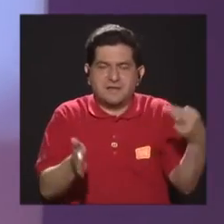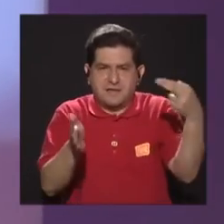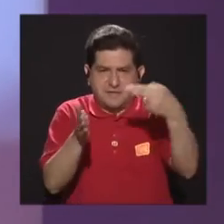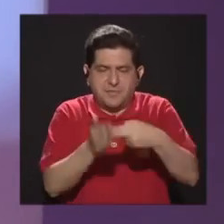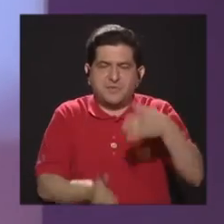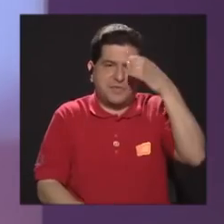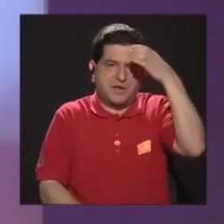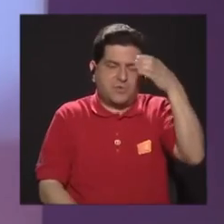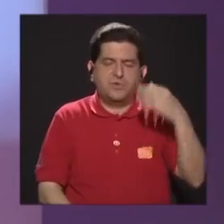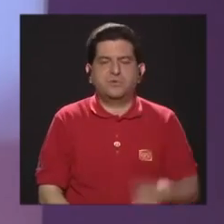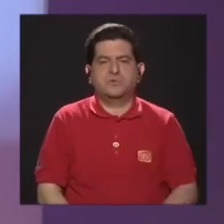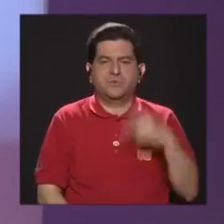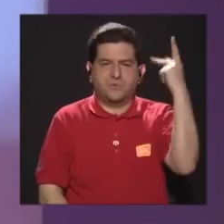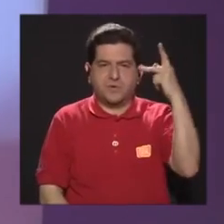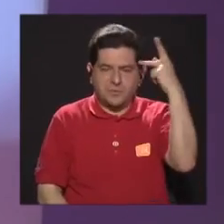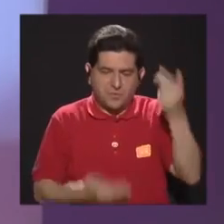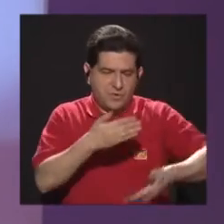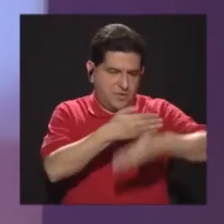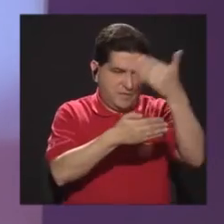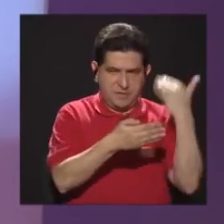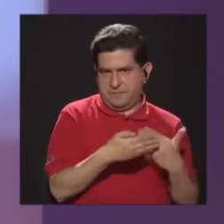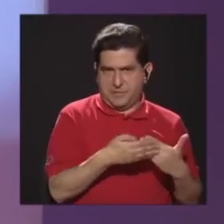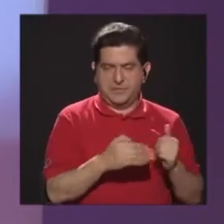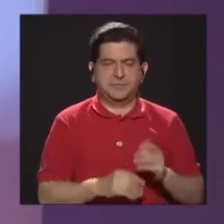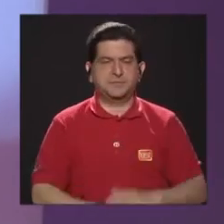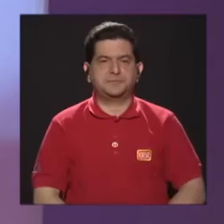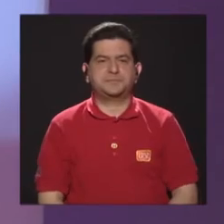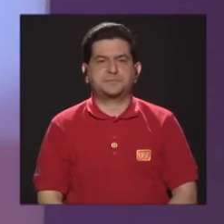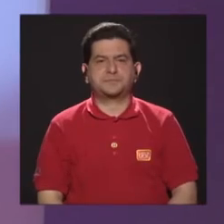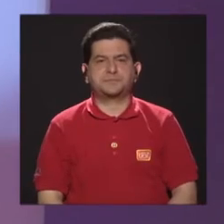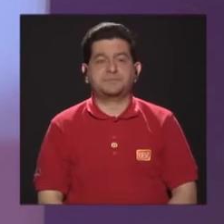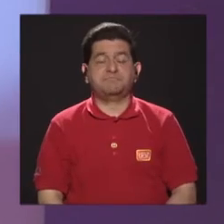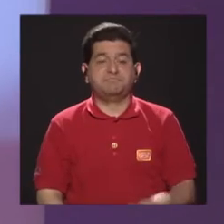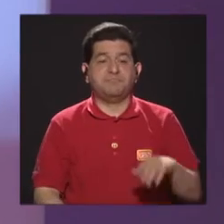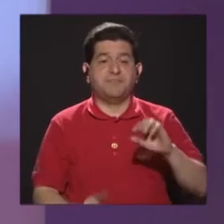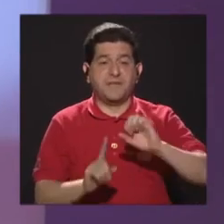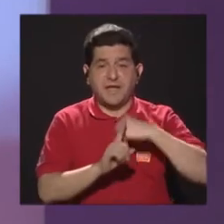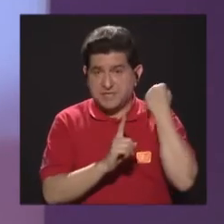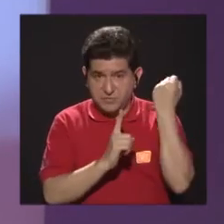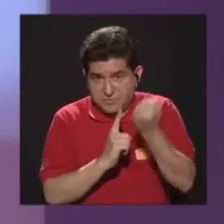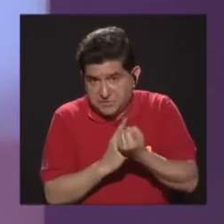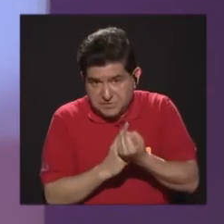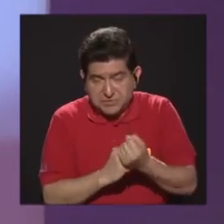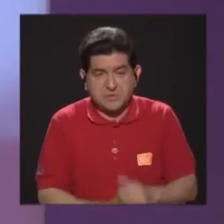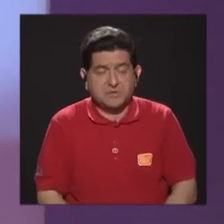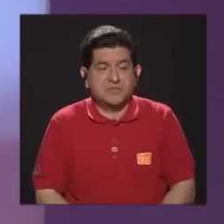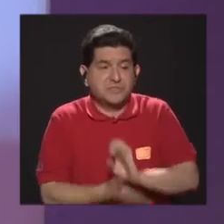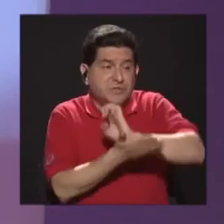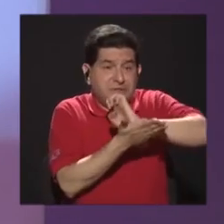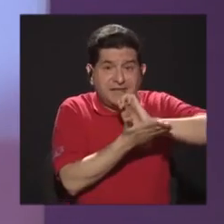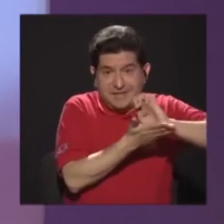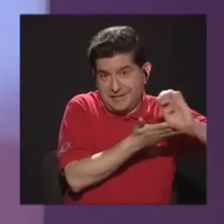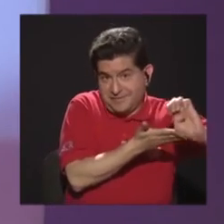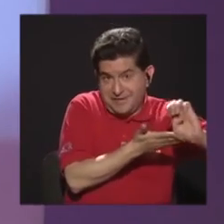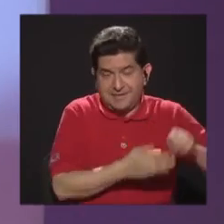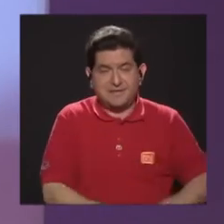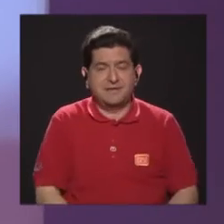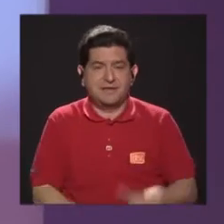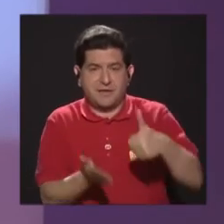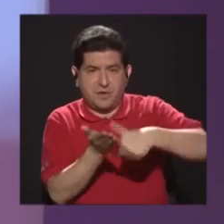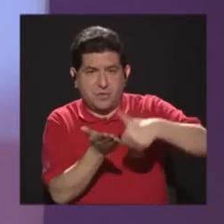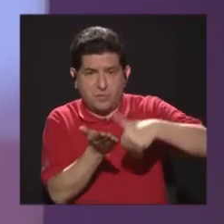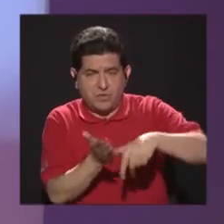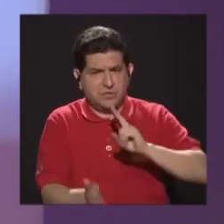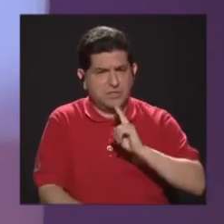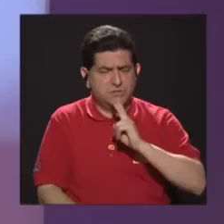la cultura política previa, digamos, siempre, digamos, en ocasión de poder evadir que la elección